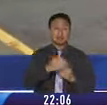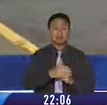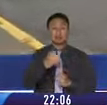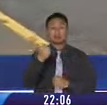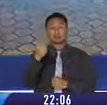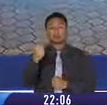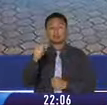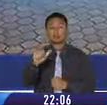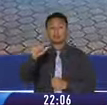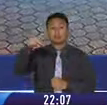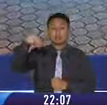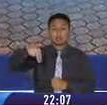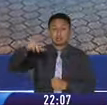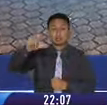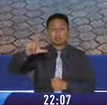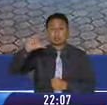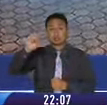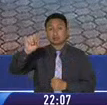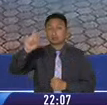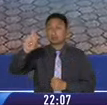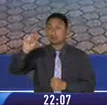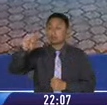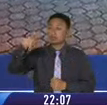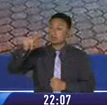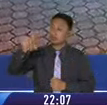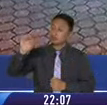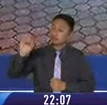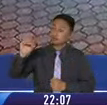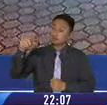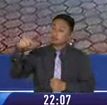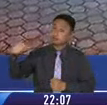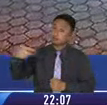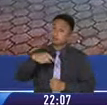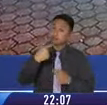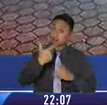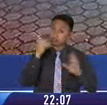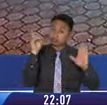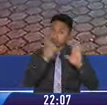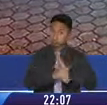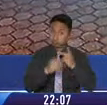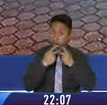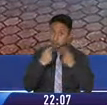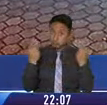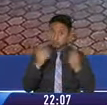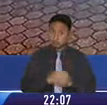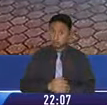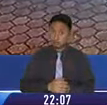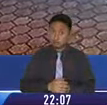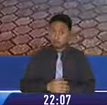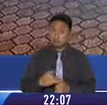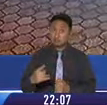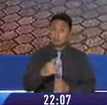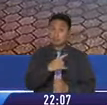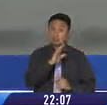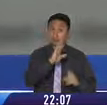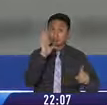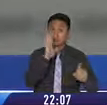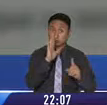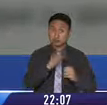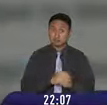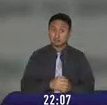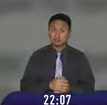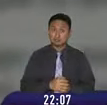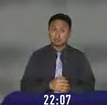San Lorenzo. Ante las advertencias, muchos decidieron hacer públicas sus experiencias y las amenazas delictivas que han recibido.